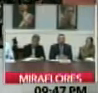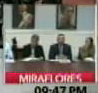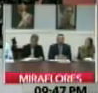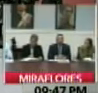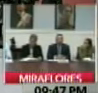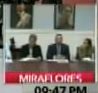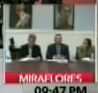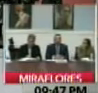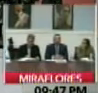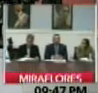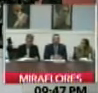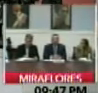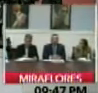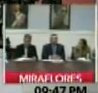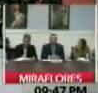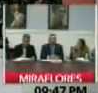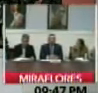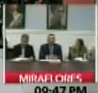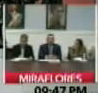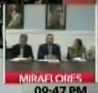por aquí. ¿Qué tenemos por aquí?